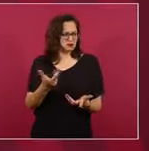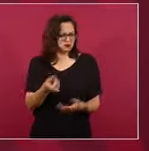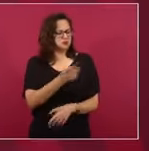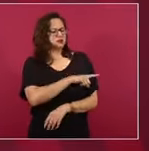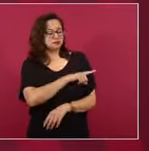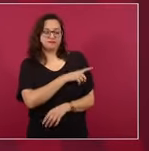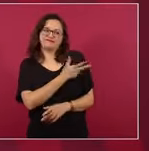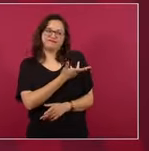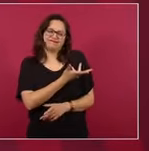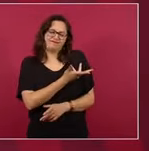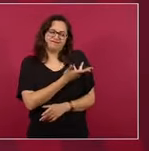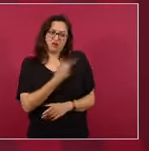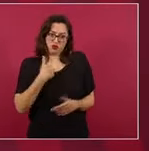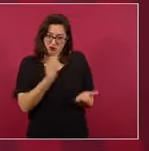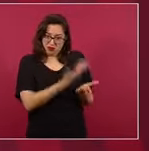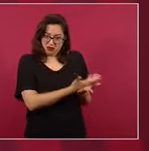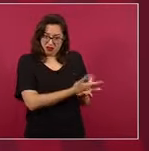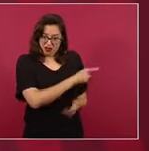Entonces,